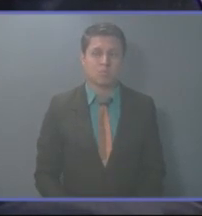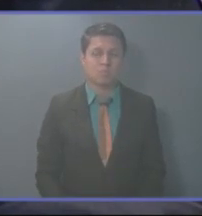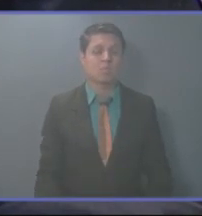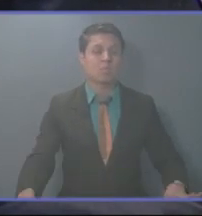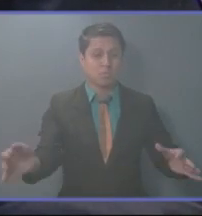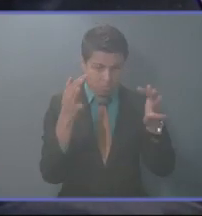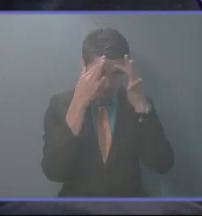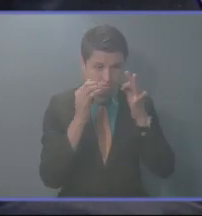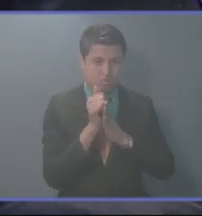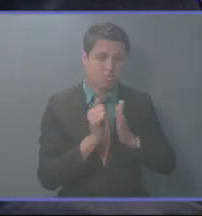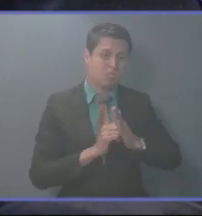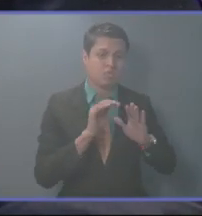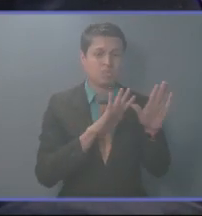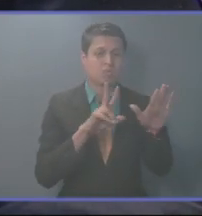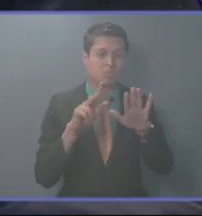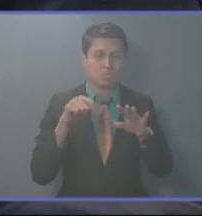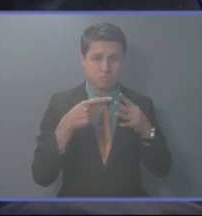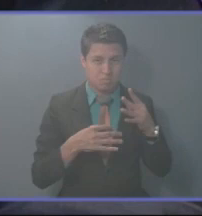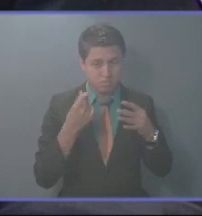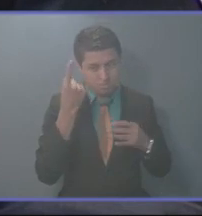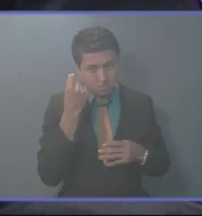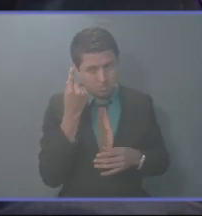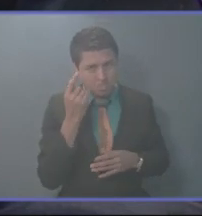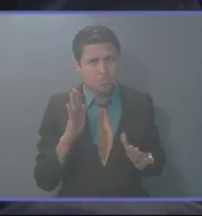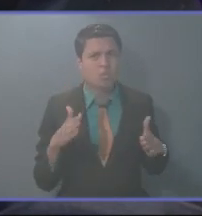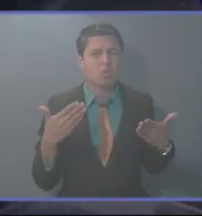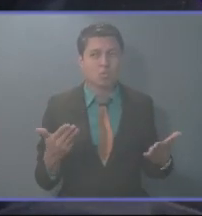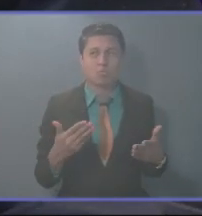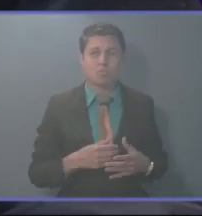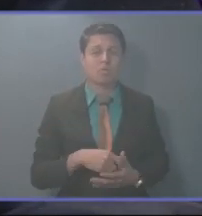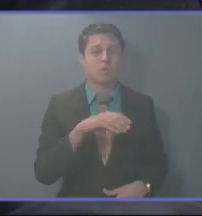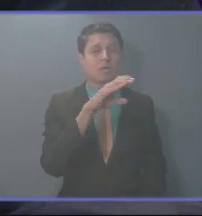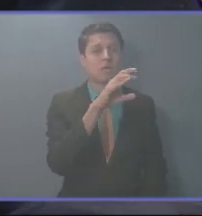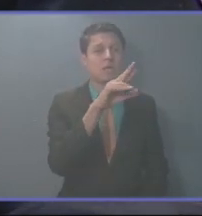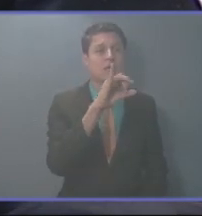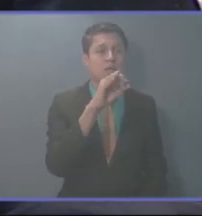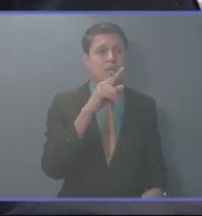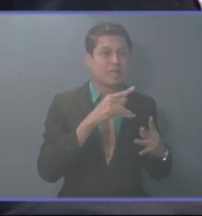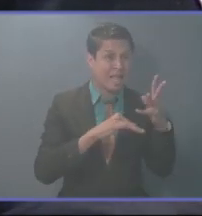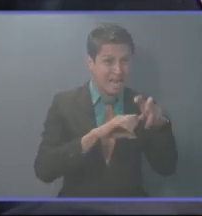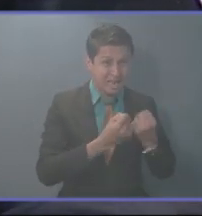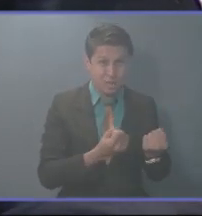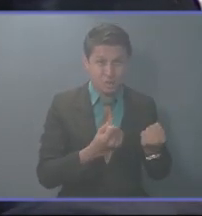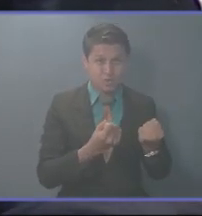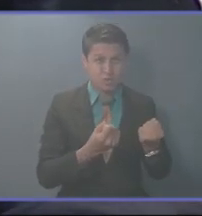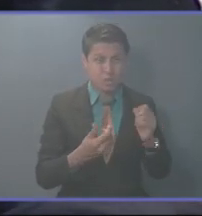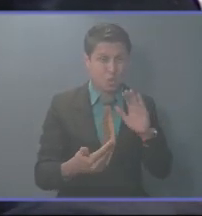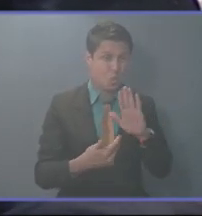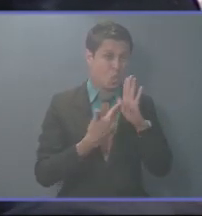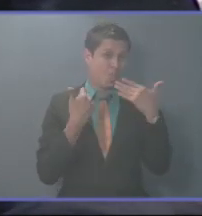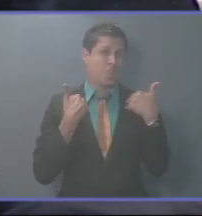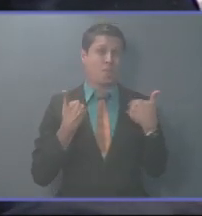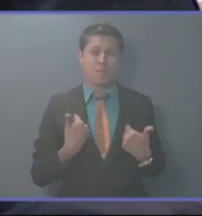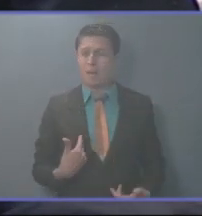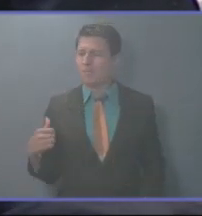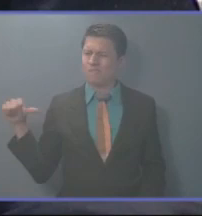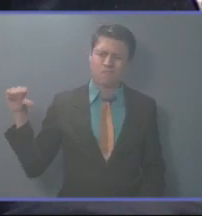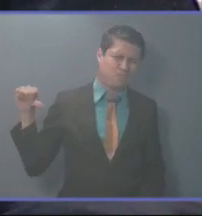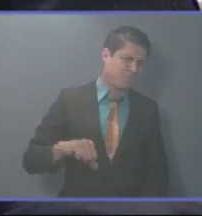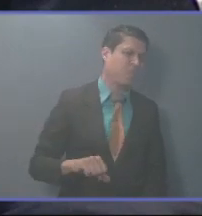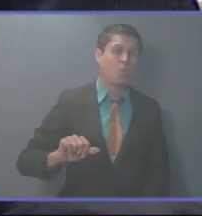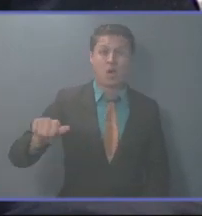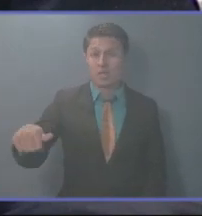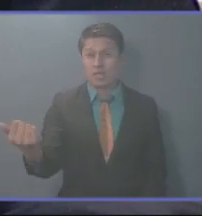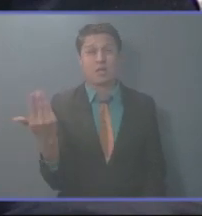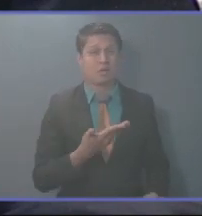Definiciones, artículo 13. En la presente ley se entenderá por crímenes de lesa humanidad cualquiera de los actos siguientes que se haya cometido